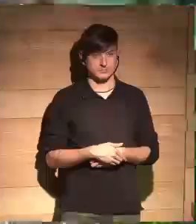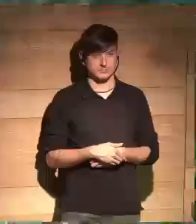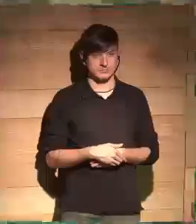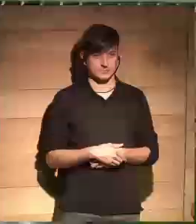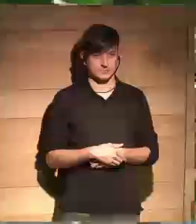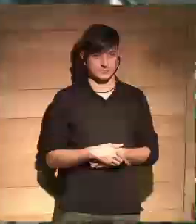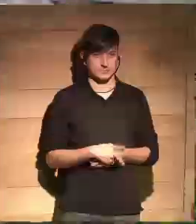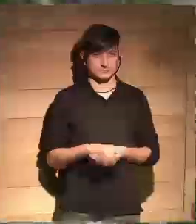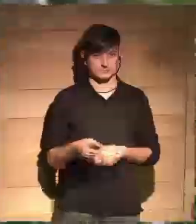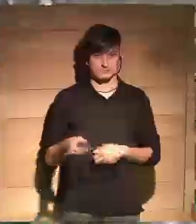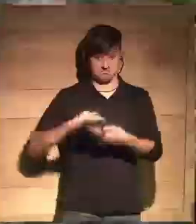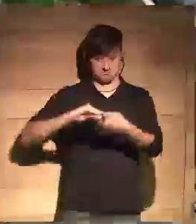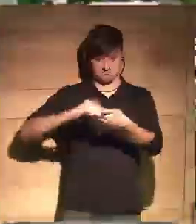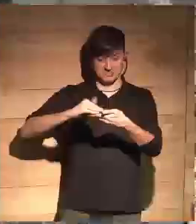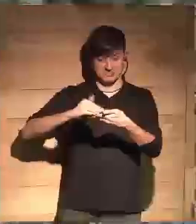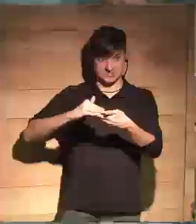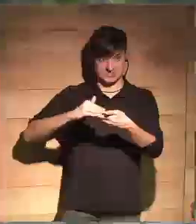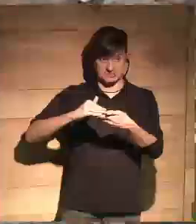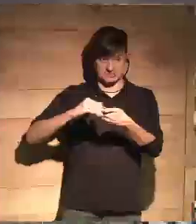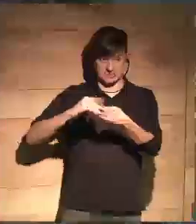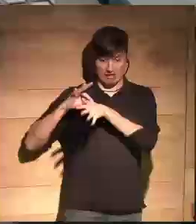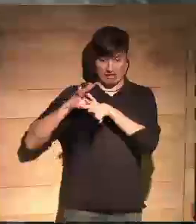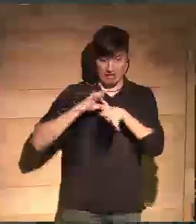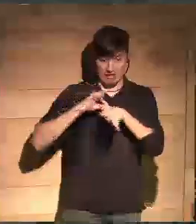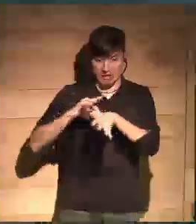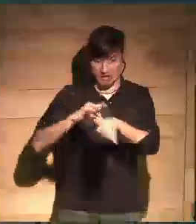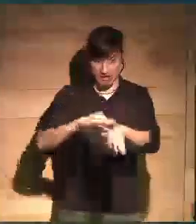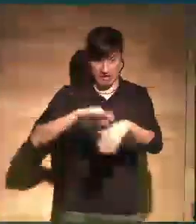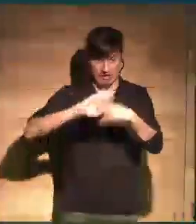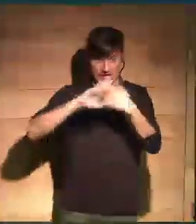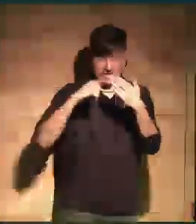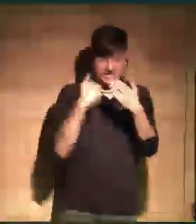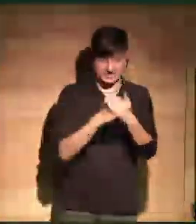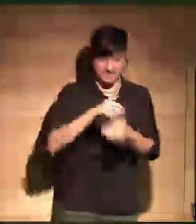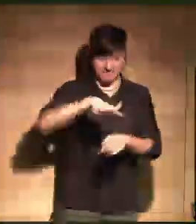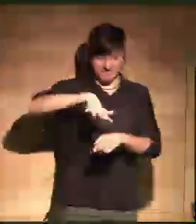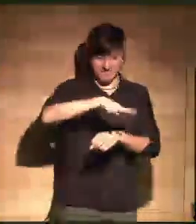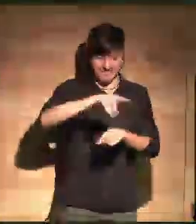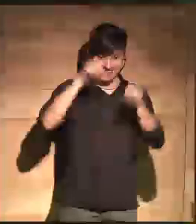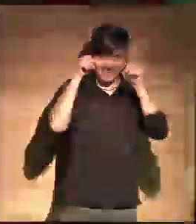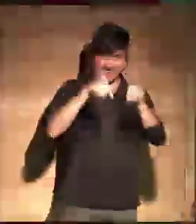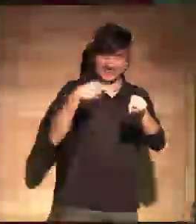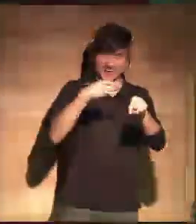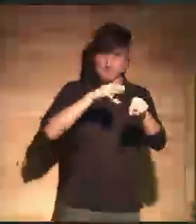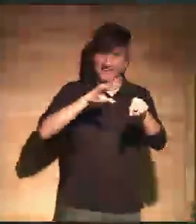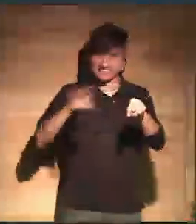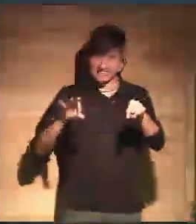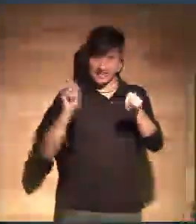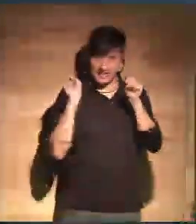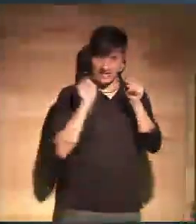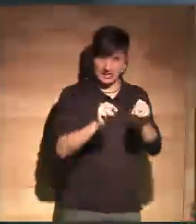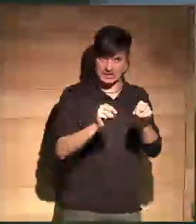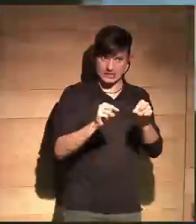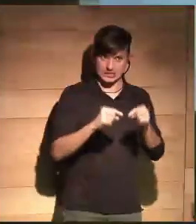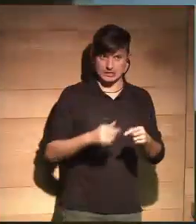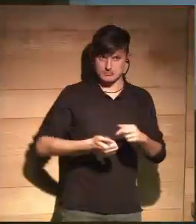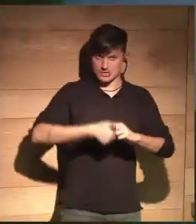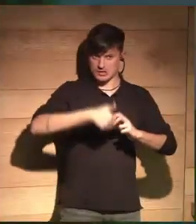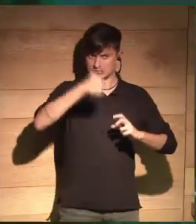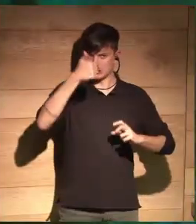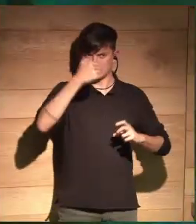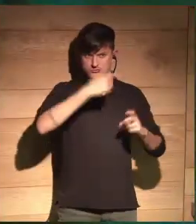el dispositivo nos llevó hasta su ubicación gps y mucho más después de que lo robaran